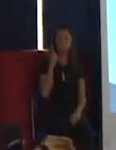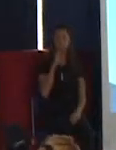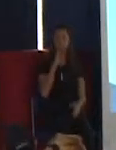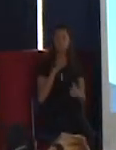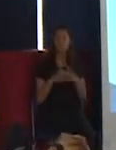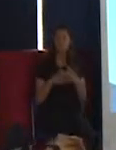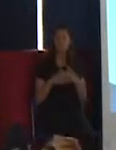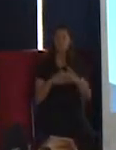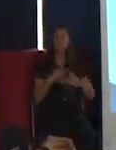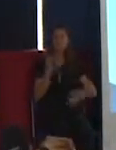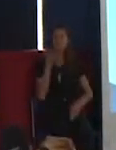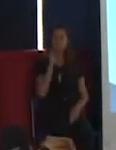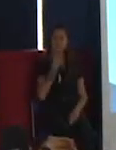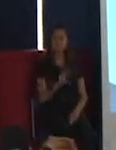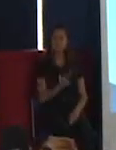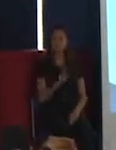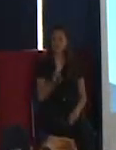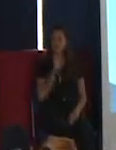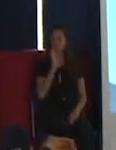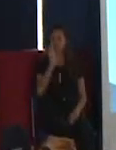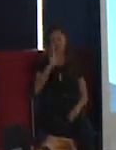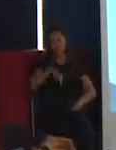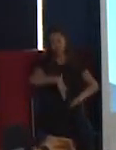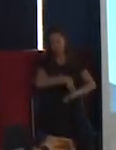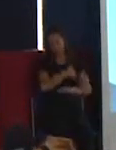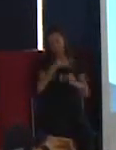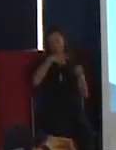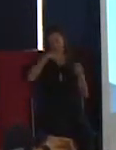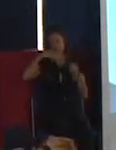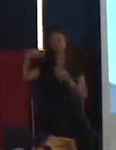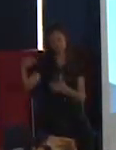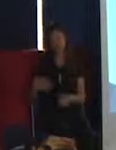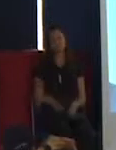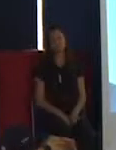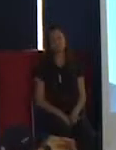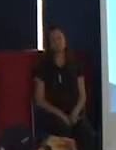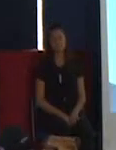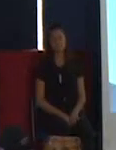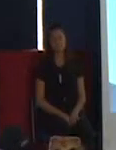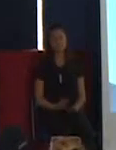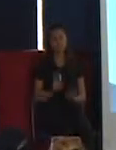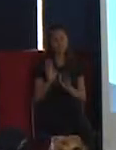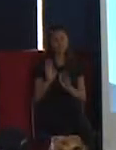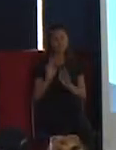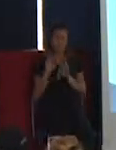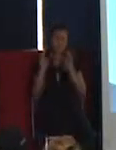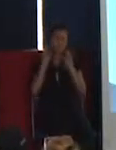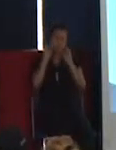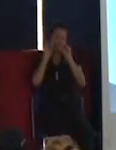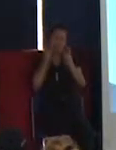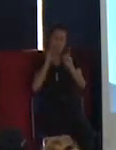mirar es el Ministerio de Educación, ¿sí?, en materia de formación,